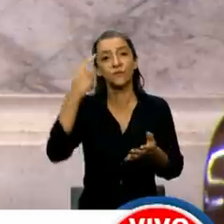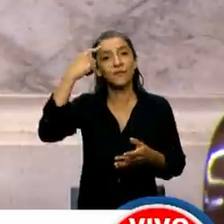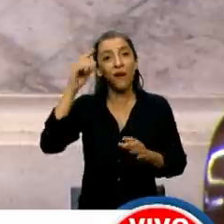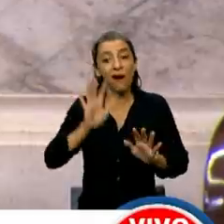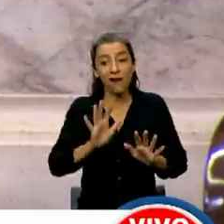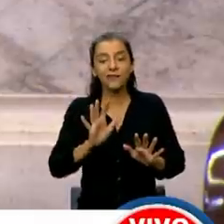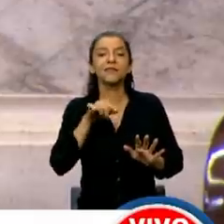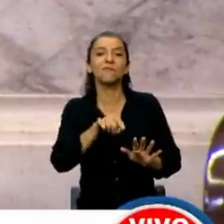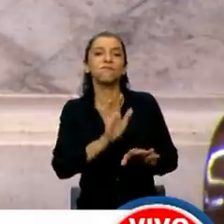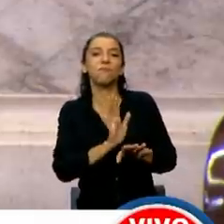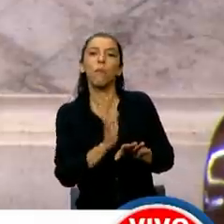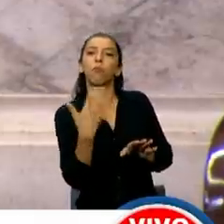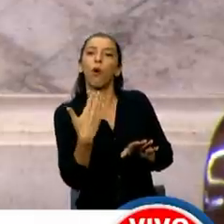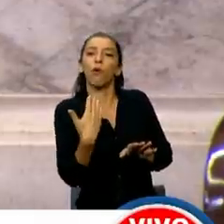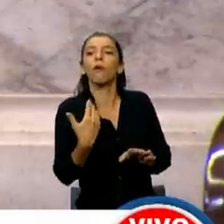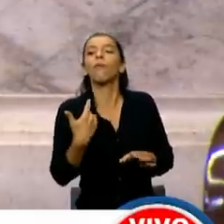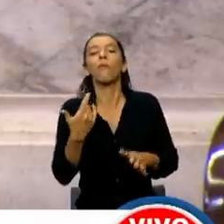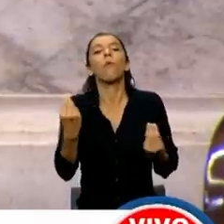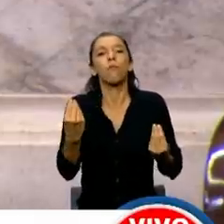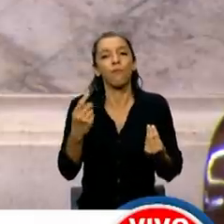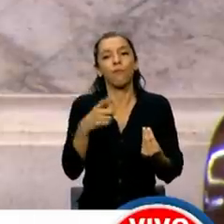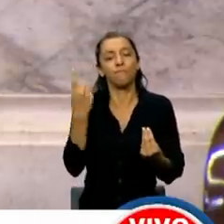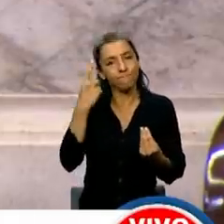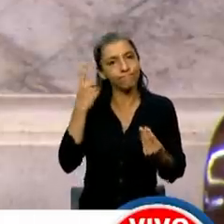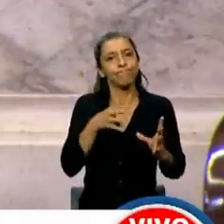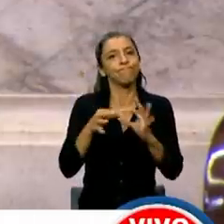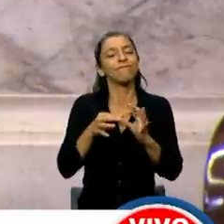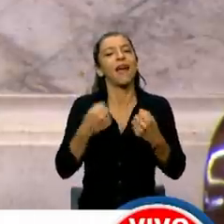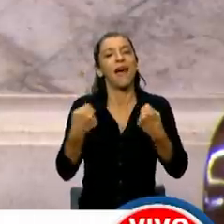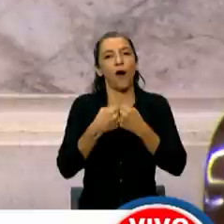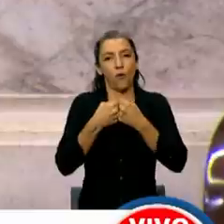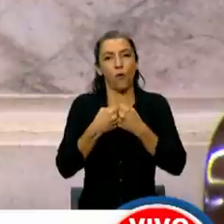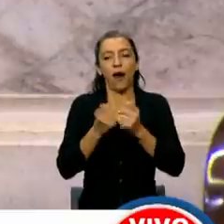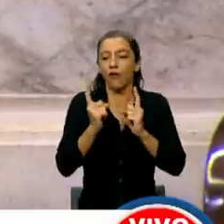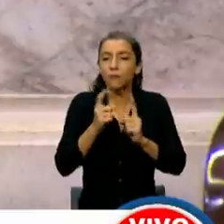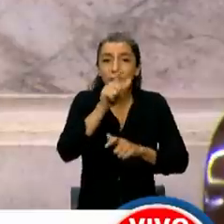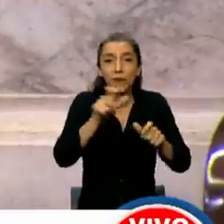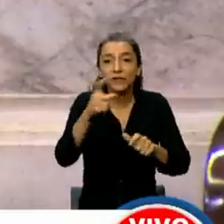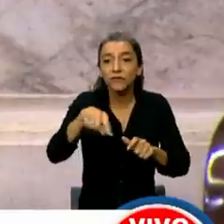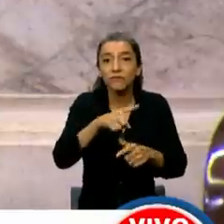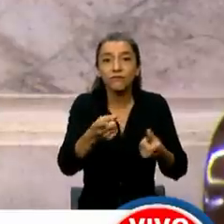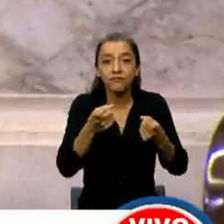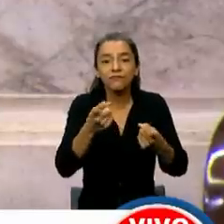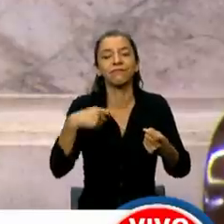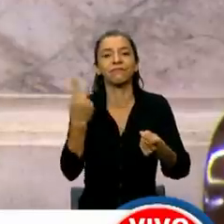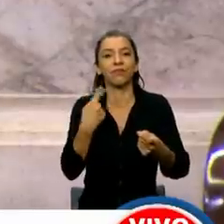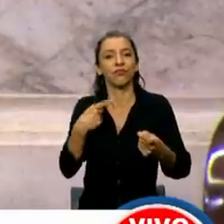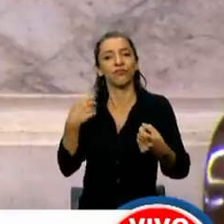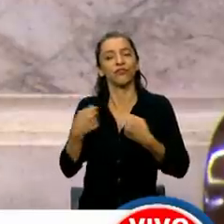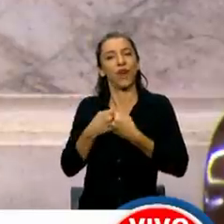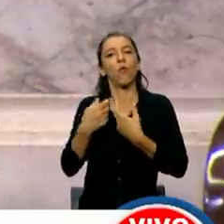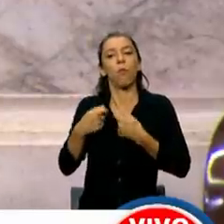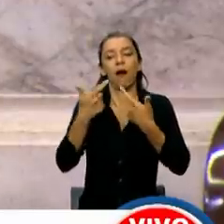pensábamos en clave de un necesario contrato social los argentinos y las argentinas y en particular con